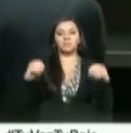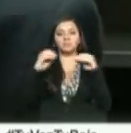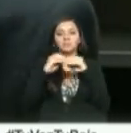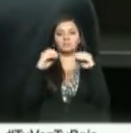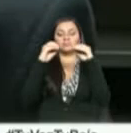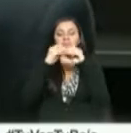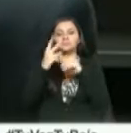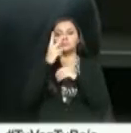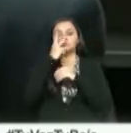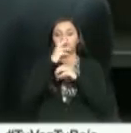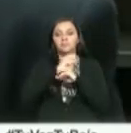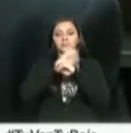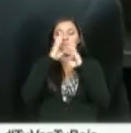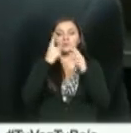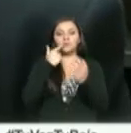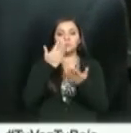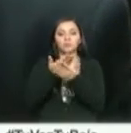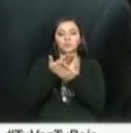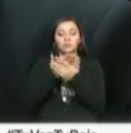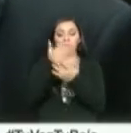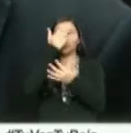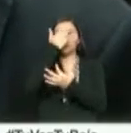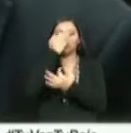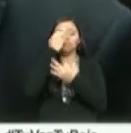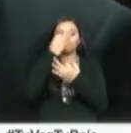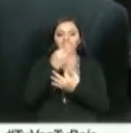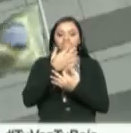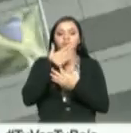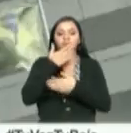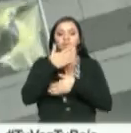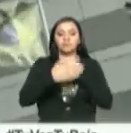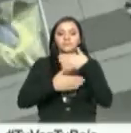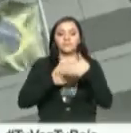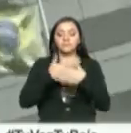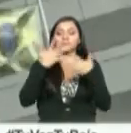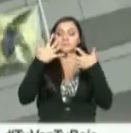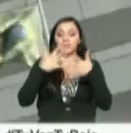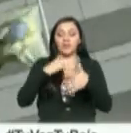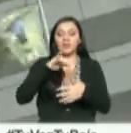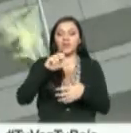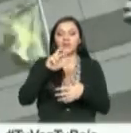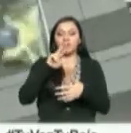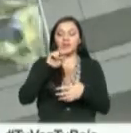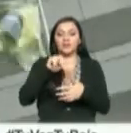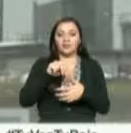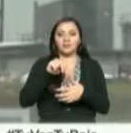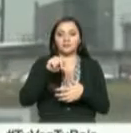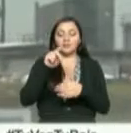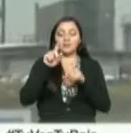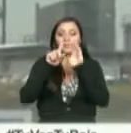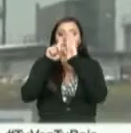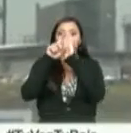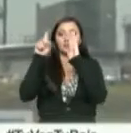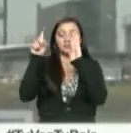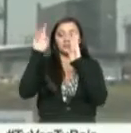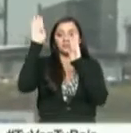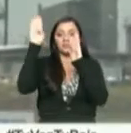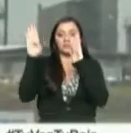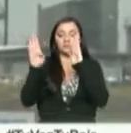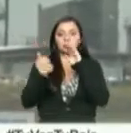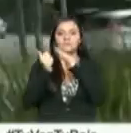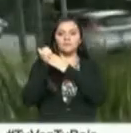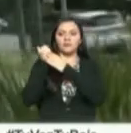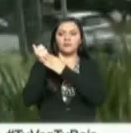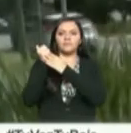que decía en la propuesta de resolución, lo que motivaba la propuesta de resolución. De acuerdo a Jarrín, Odebrecht se habría beneficiado